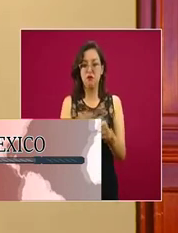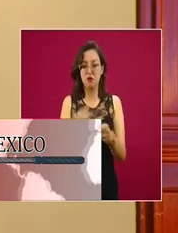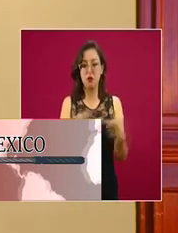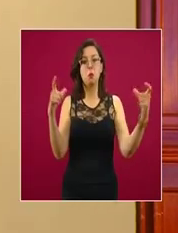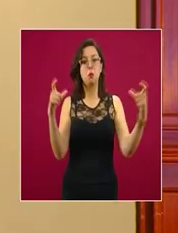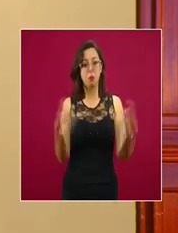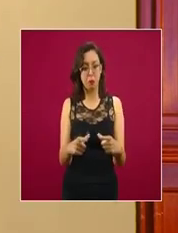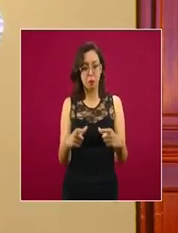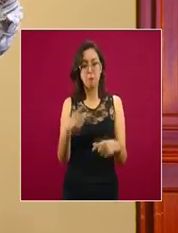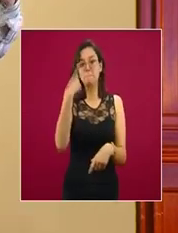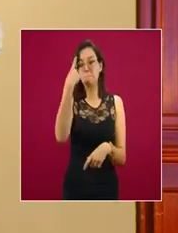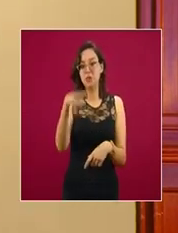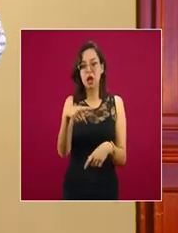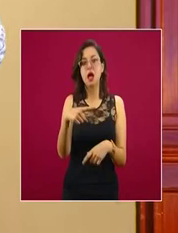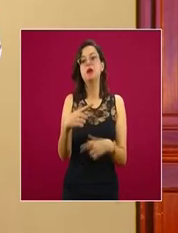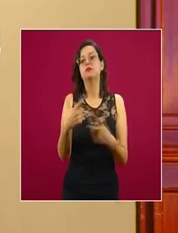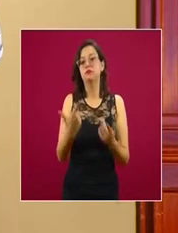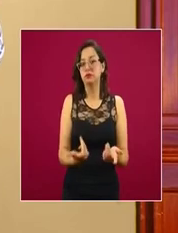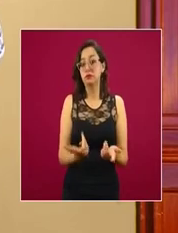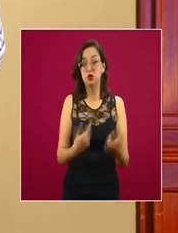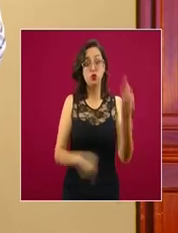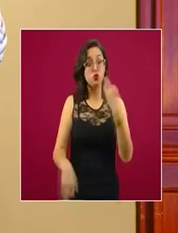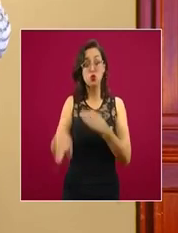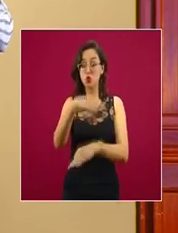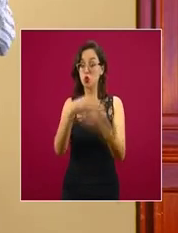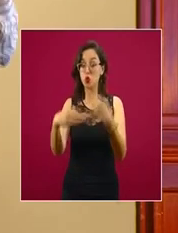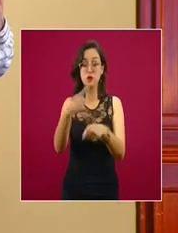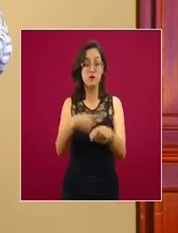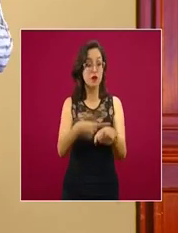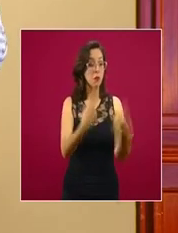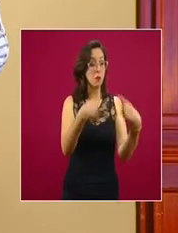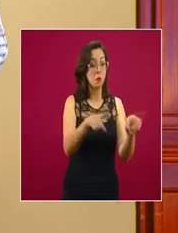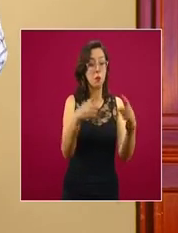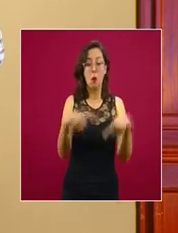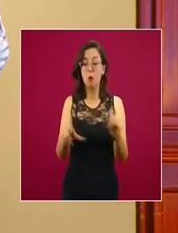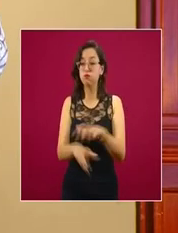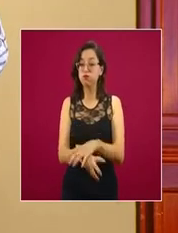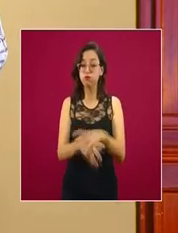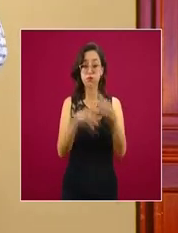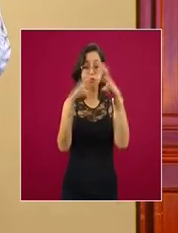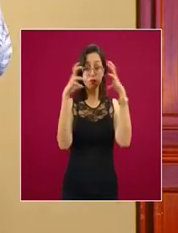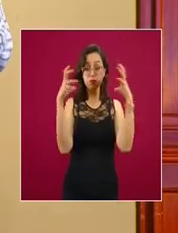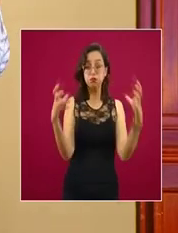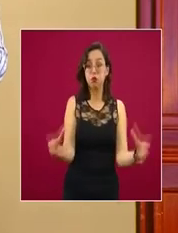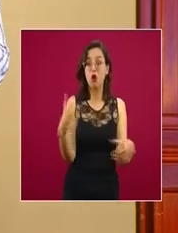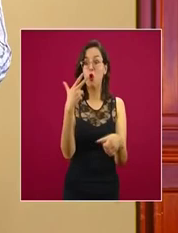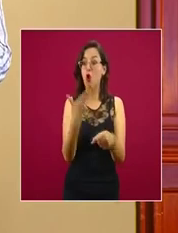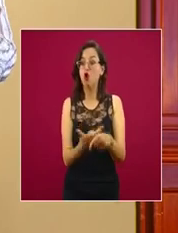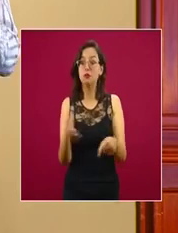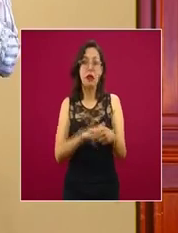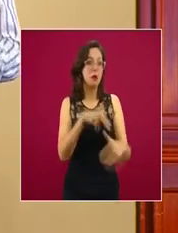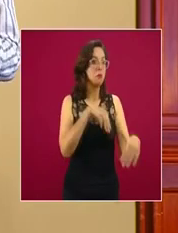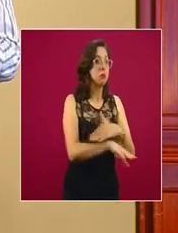estos contagios no se presenten en el mismo tiempo y no haya una gran cantidad de personas enfermas que requieran